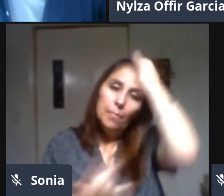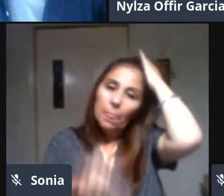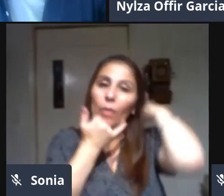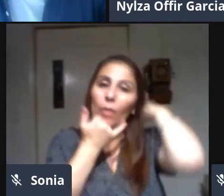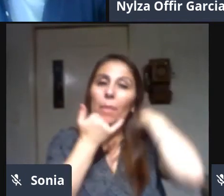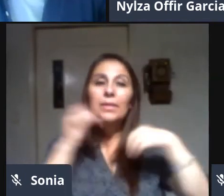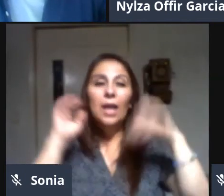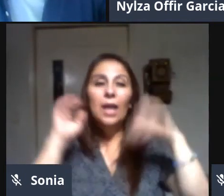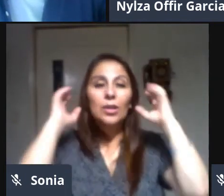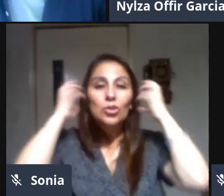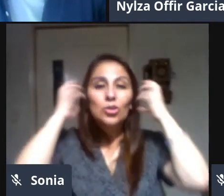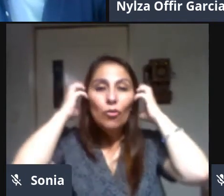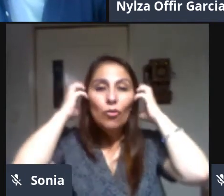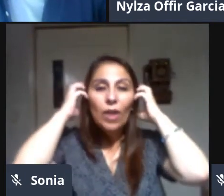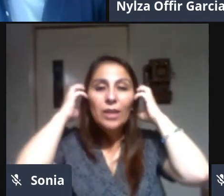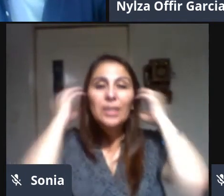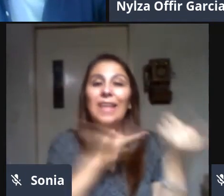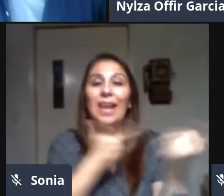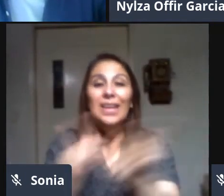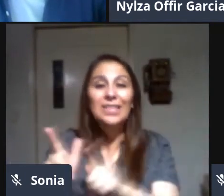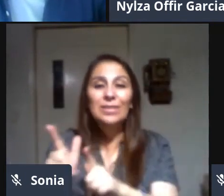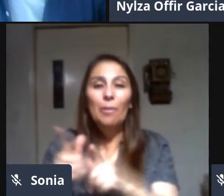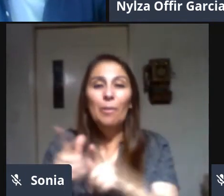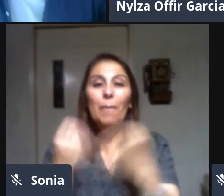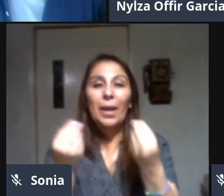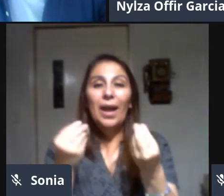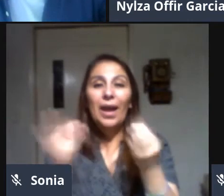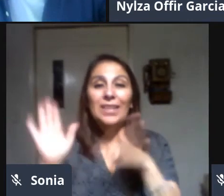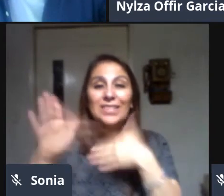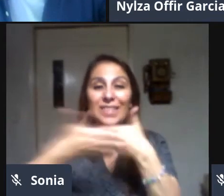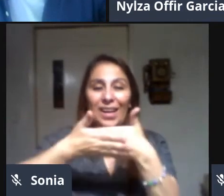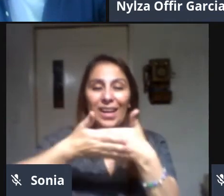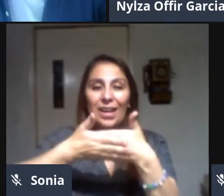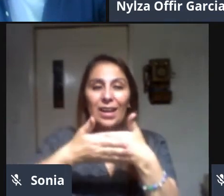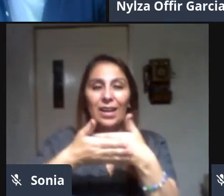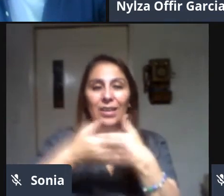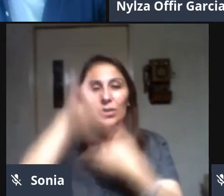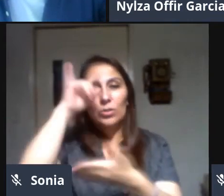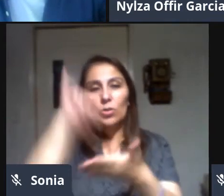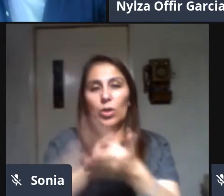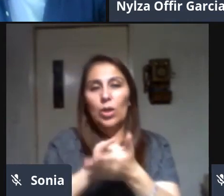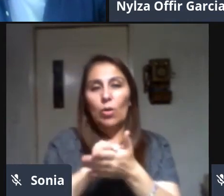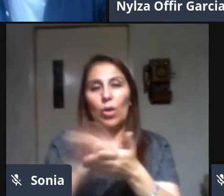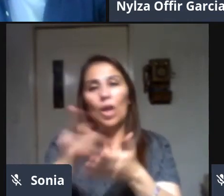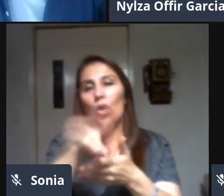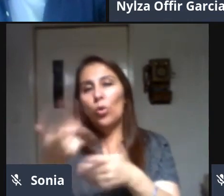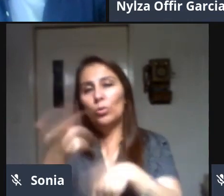para ir cerrando pero creo que esto me quitaría aún una conversación en otro espacio